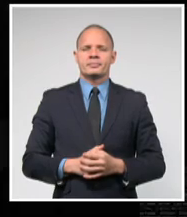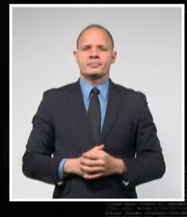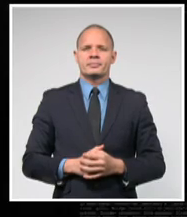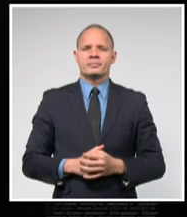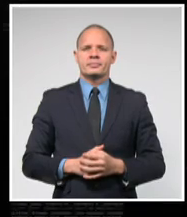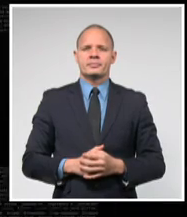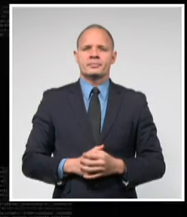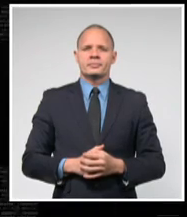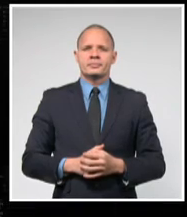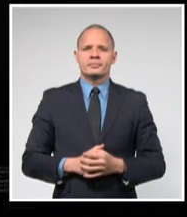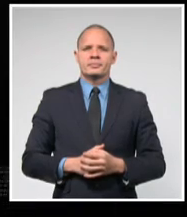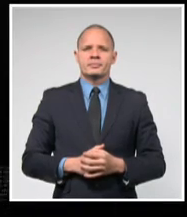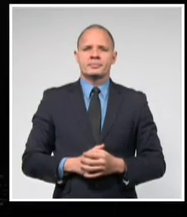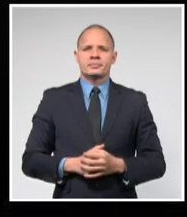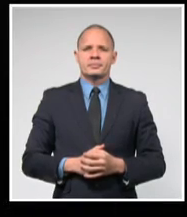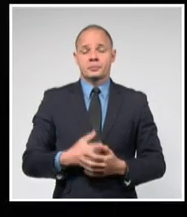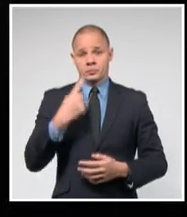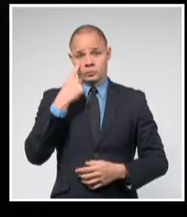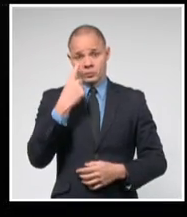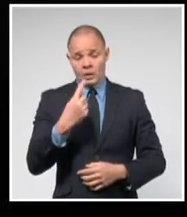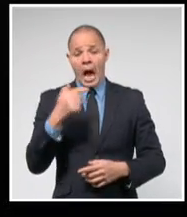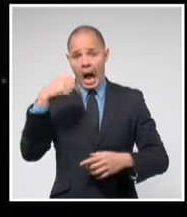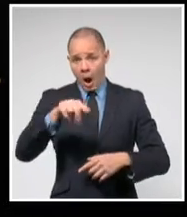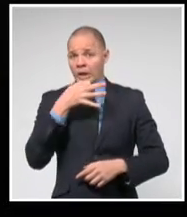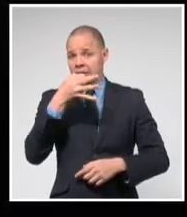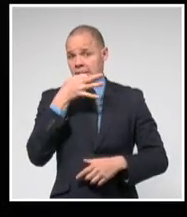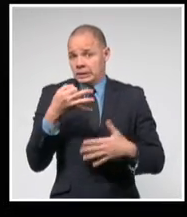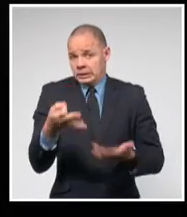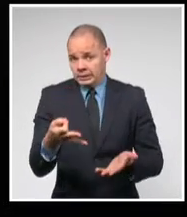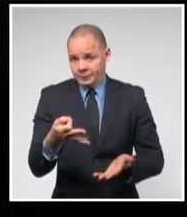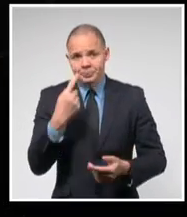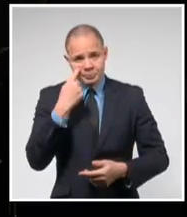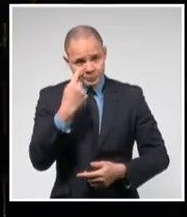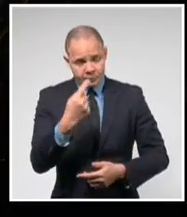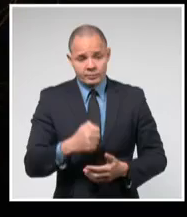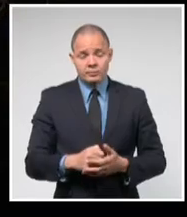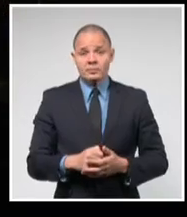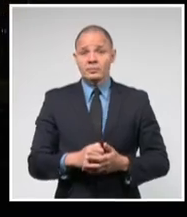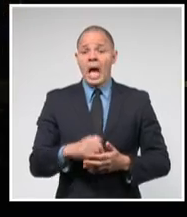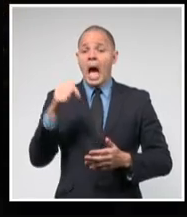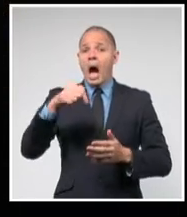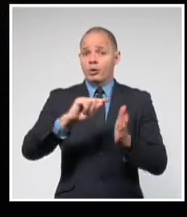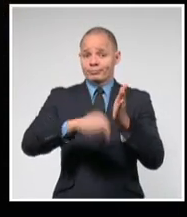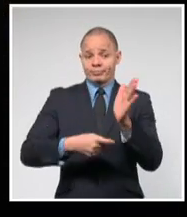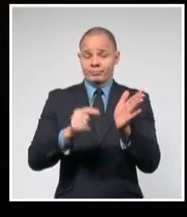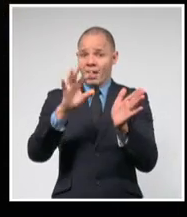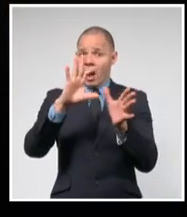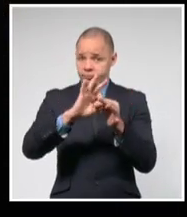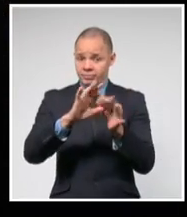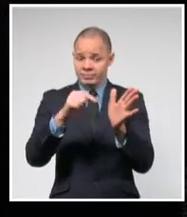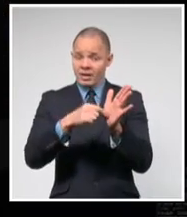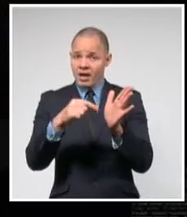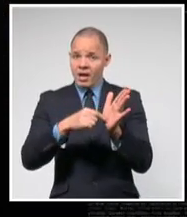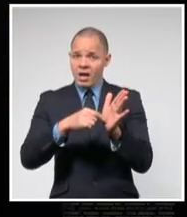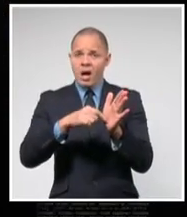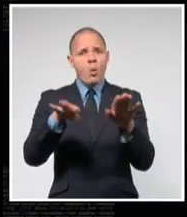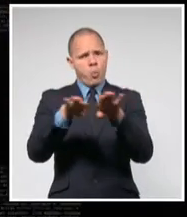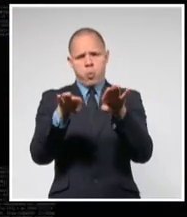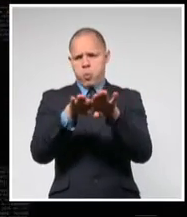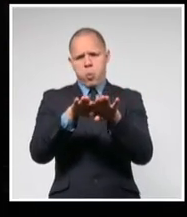Porque si hay algo que tenemos que destacar aquí en el día de hoy es que este convenio se ha logrado en igualdad de condiciones,